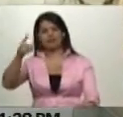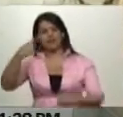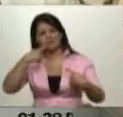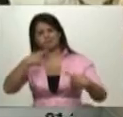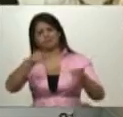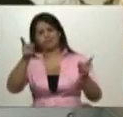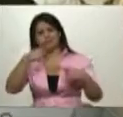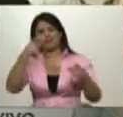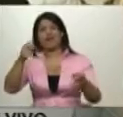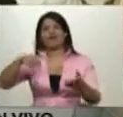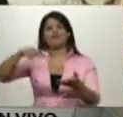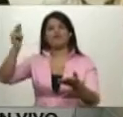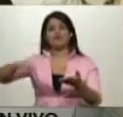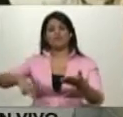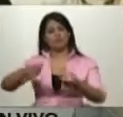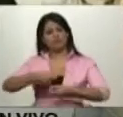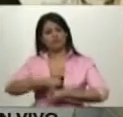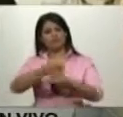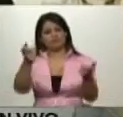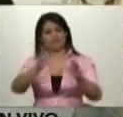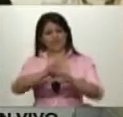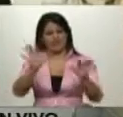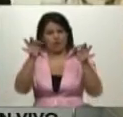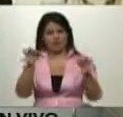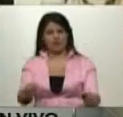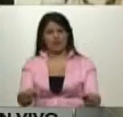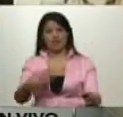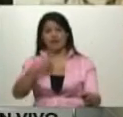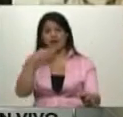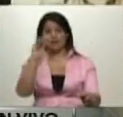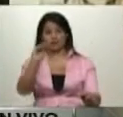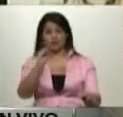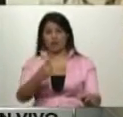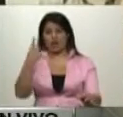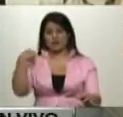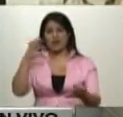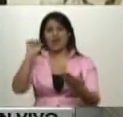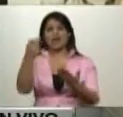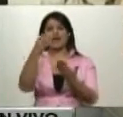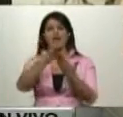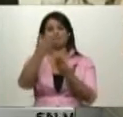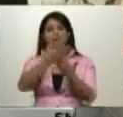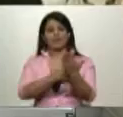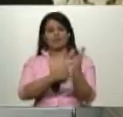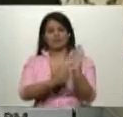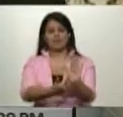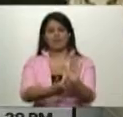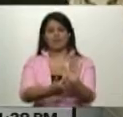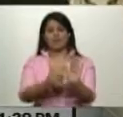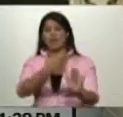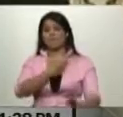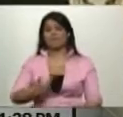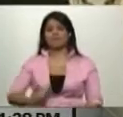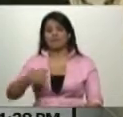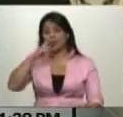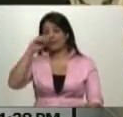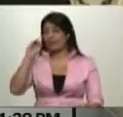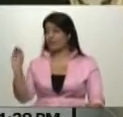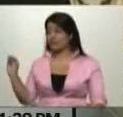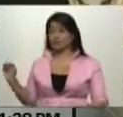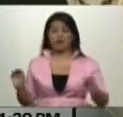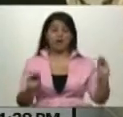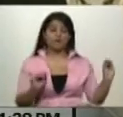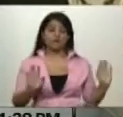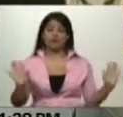ha firmado y se le ha dado el ejecútese y ya ha sido anunciada en la Gaceta Oficial. El presidente, muchachos y